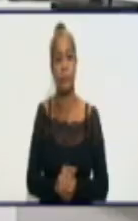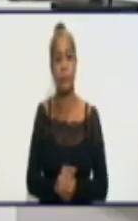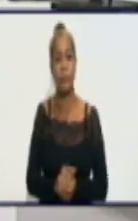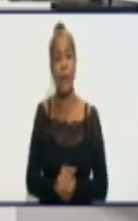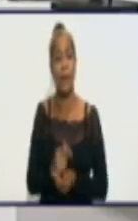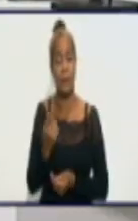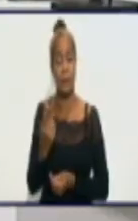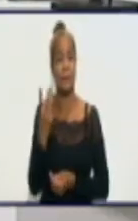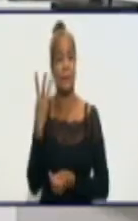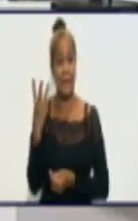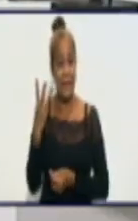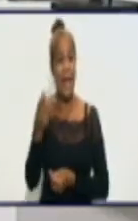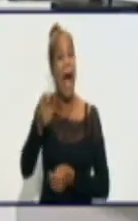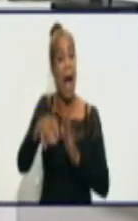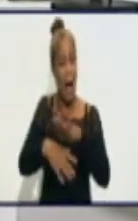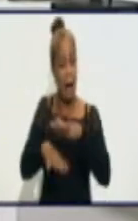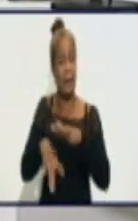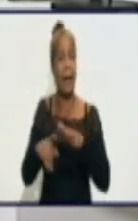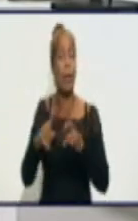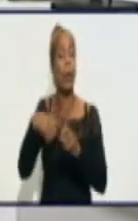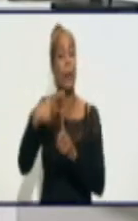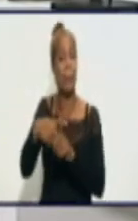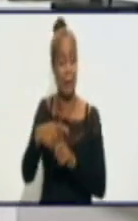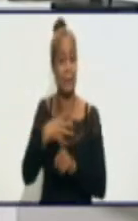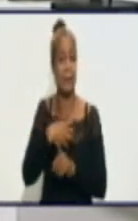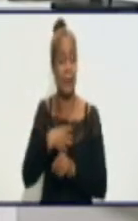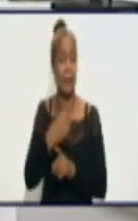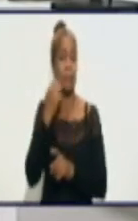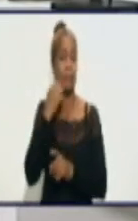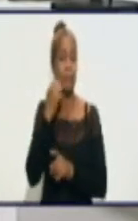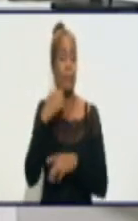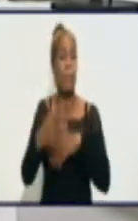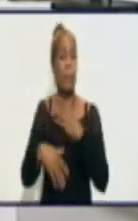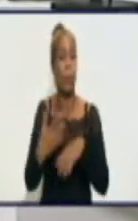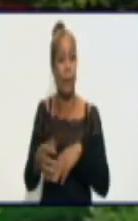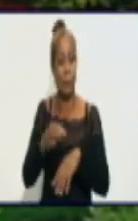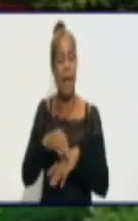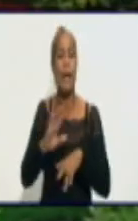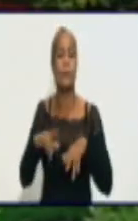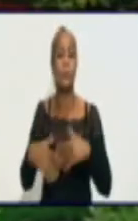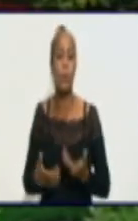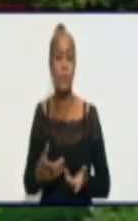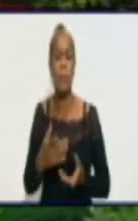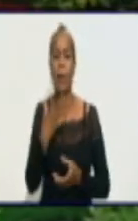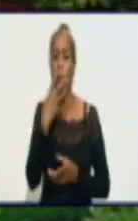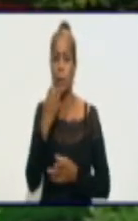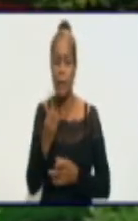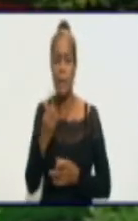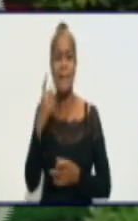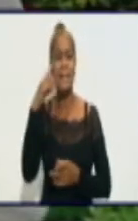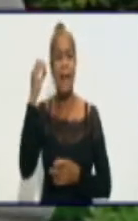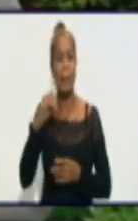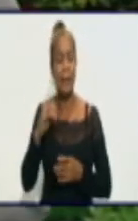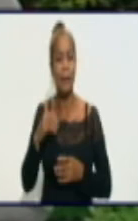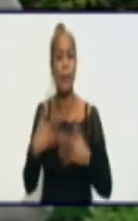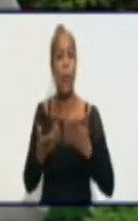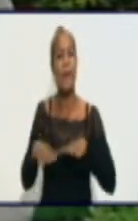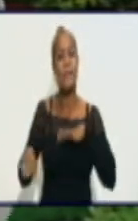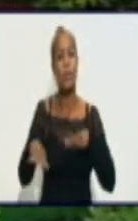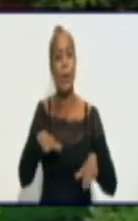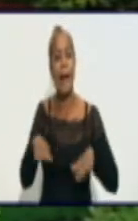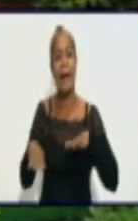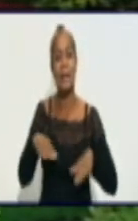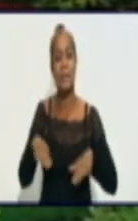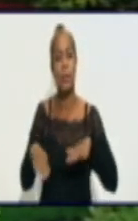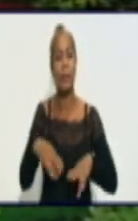alta tasa de incidencia tienen. Exactamente. Maricel, nos gustaría conocer cuáles acciones se están realizando en la provincia entonces, con énfasis